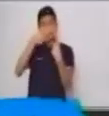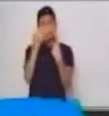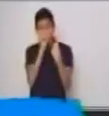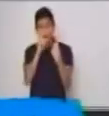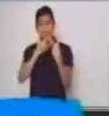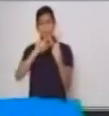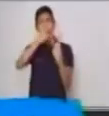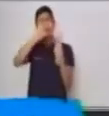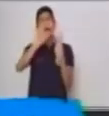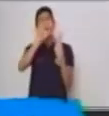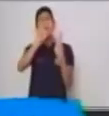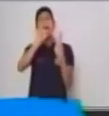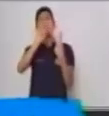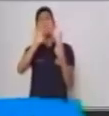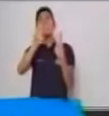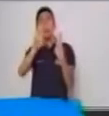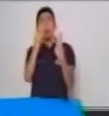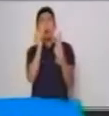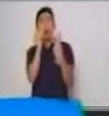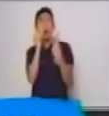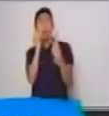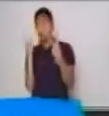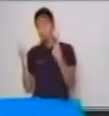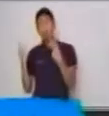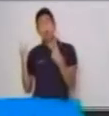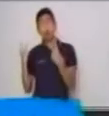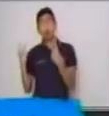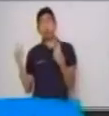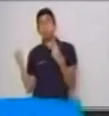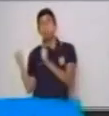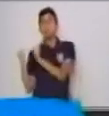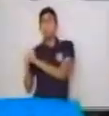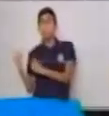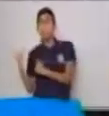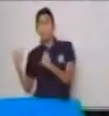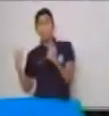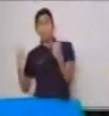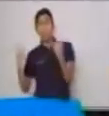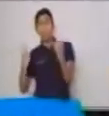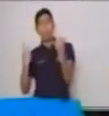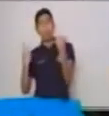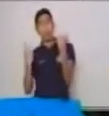a jugar en el bosque. Y a lo lejos vieron